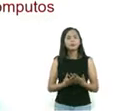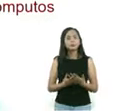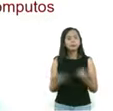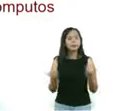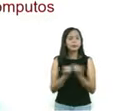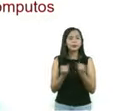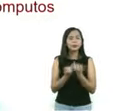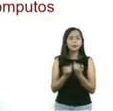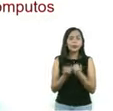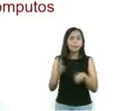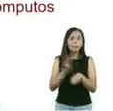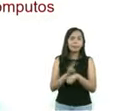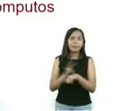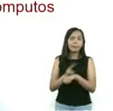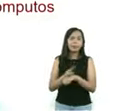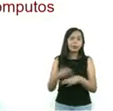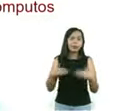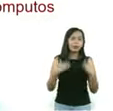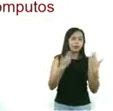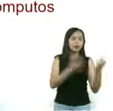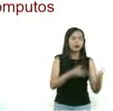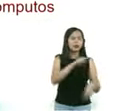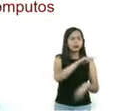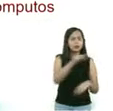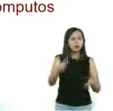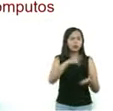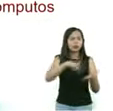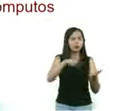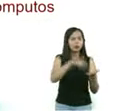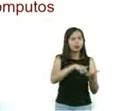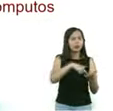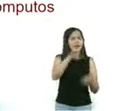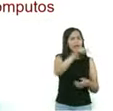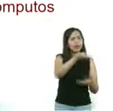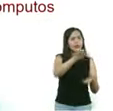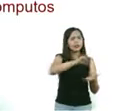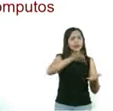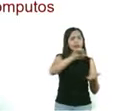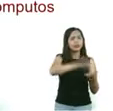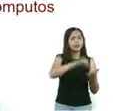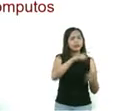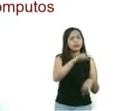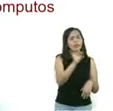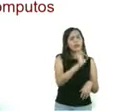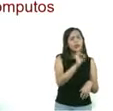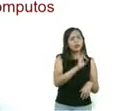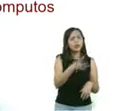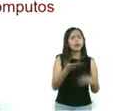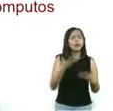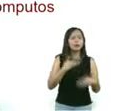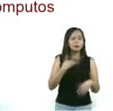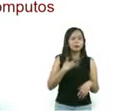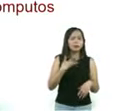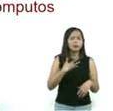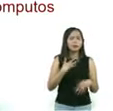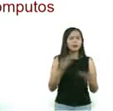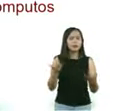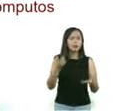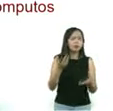Habrá vigilancia externa en las instalaciones de los inmuebles que se utilicen como centros de recepción temporal de paquetes de la